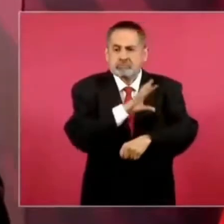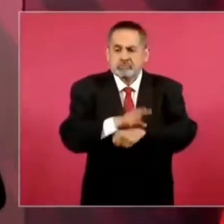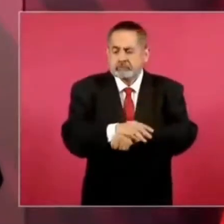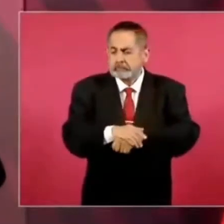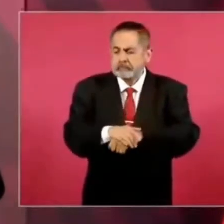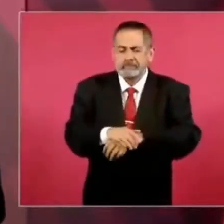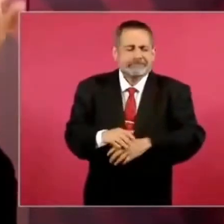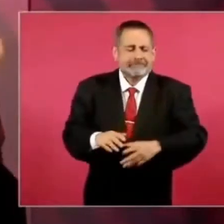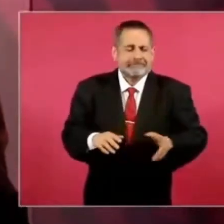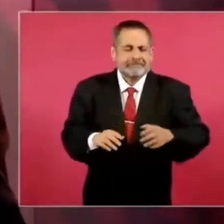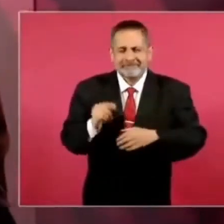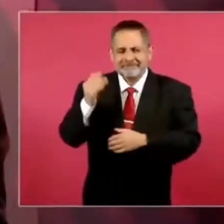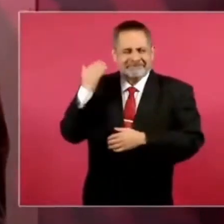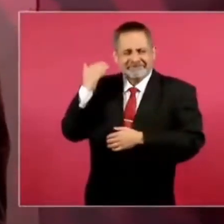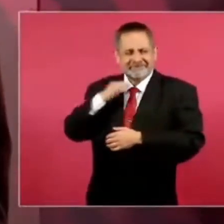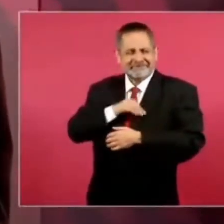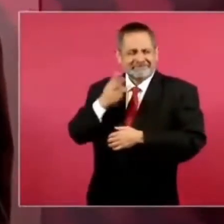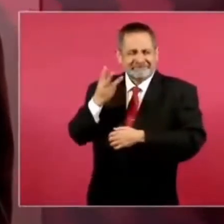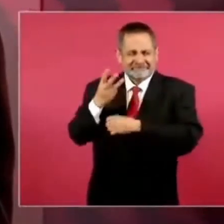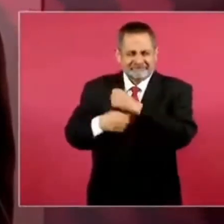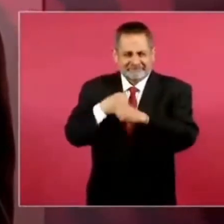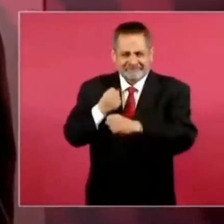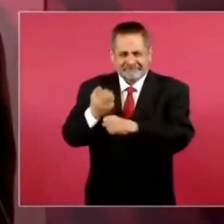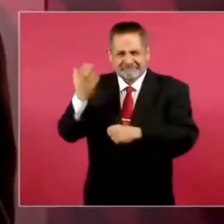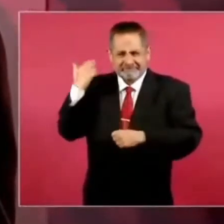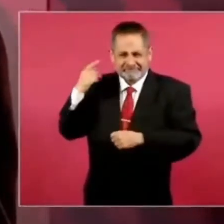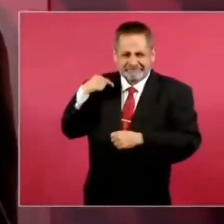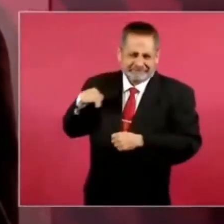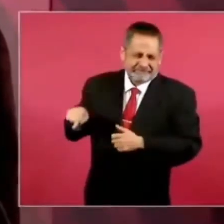Eso fue hace como 3 años.